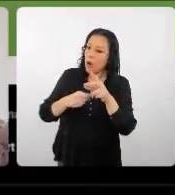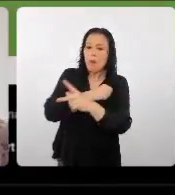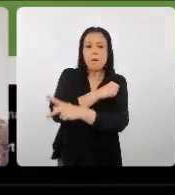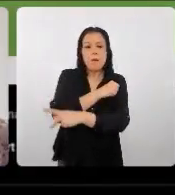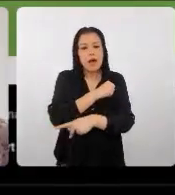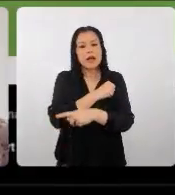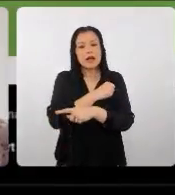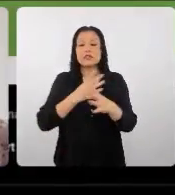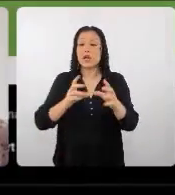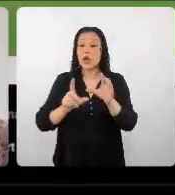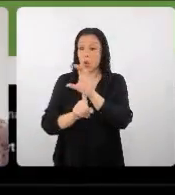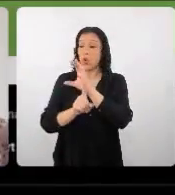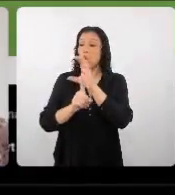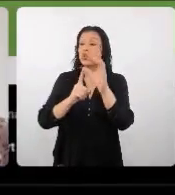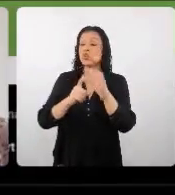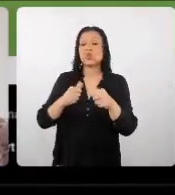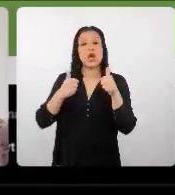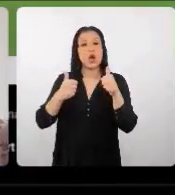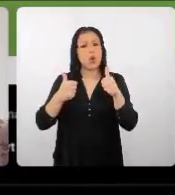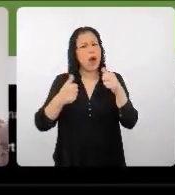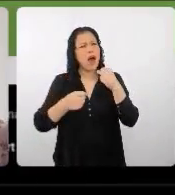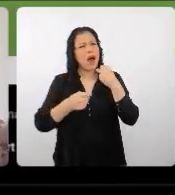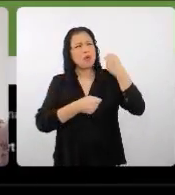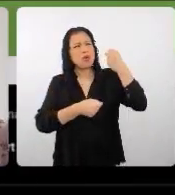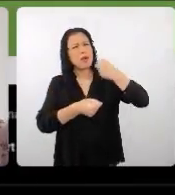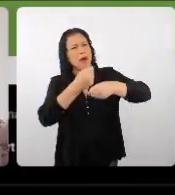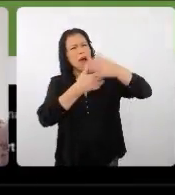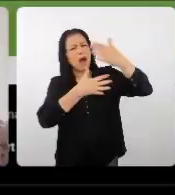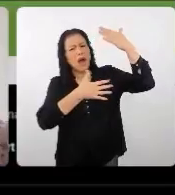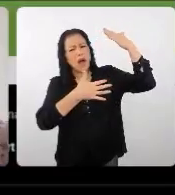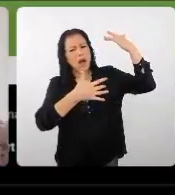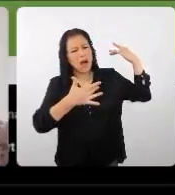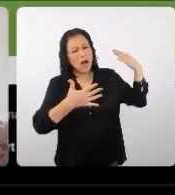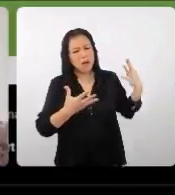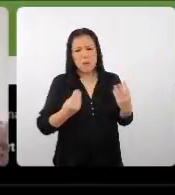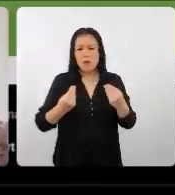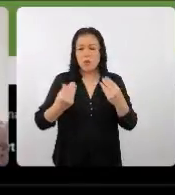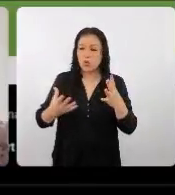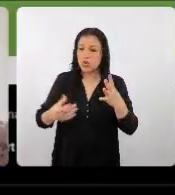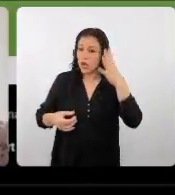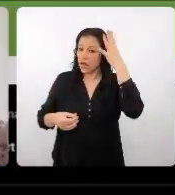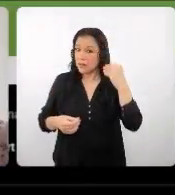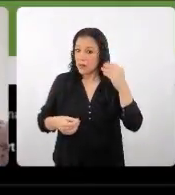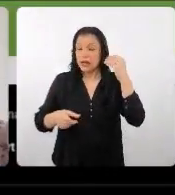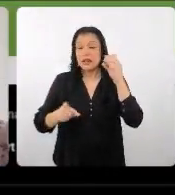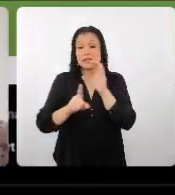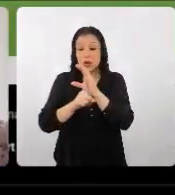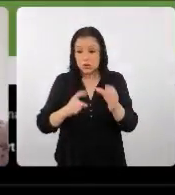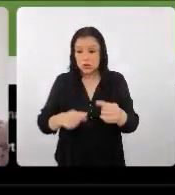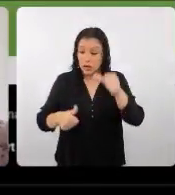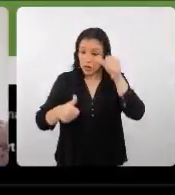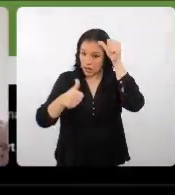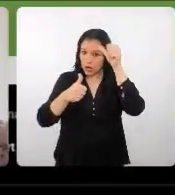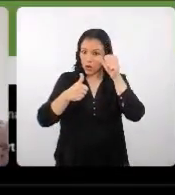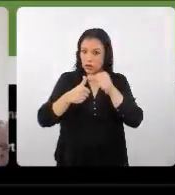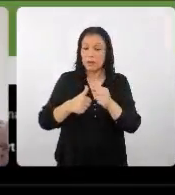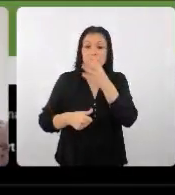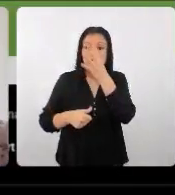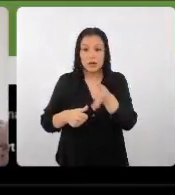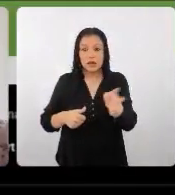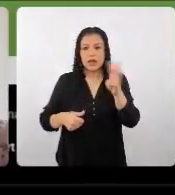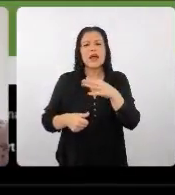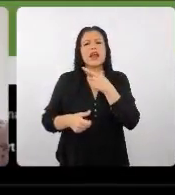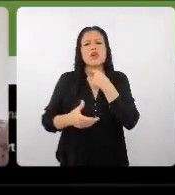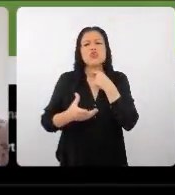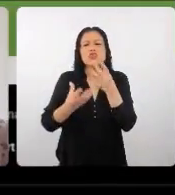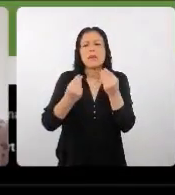país cultural, un país milenario. Tengamos en cuenta que el Reino Unido es un país que le gusta mucho el